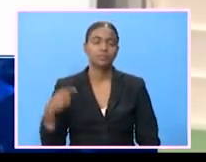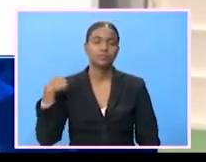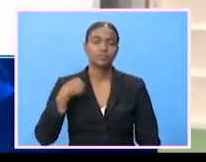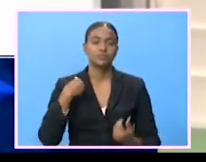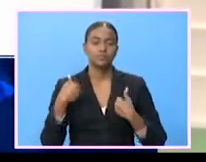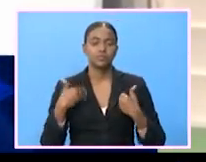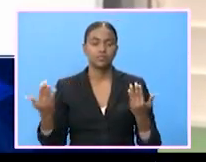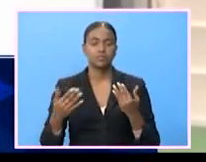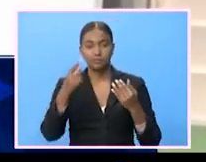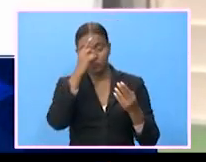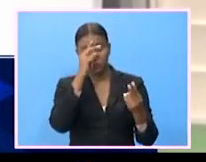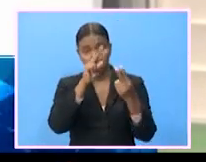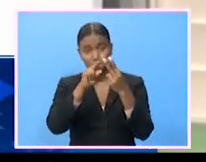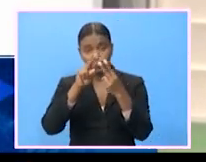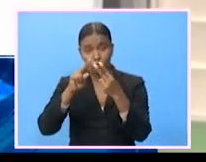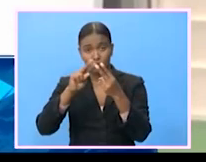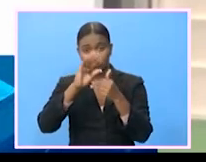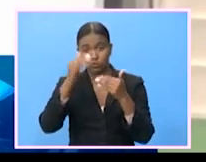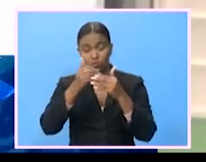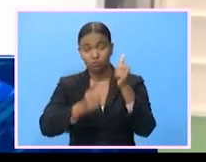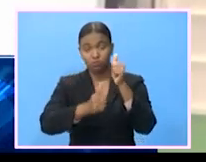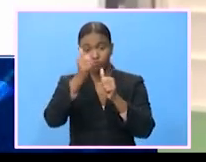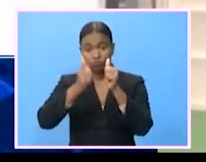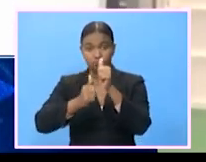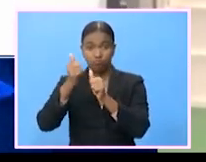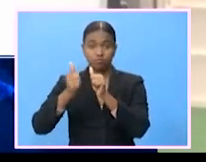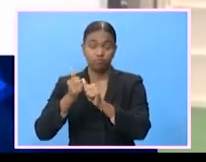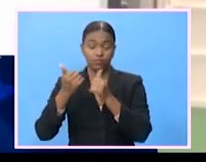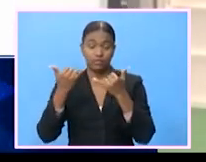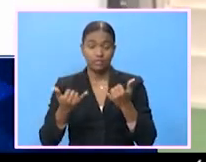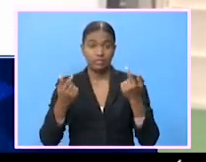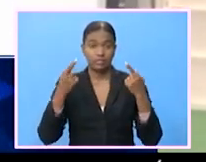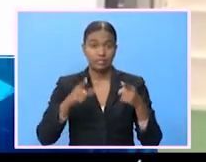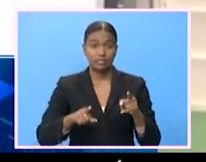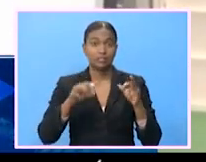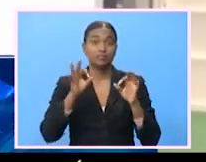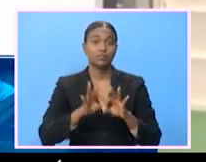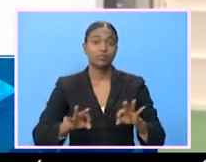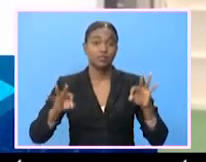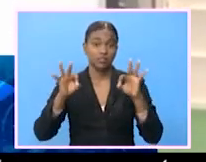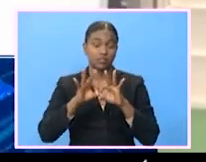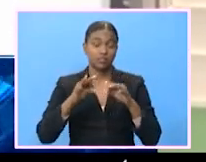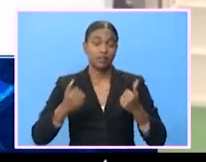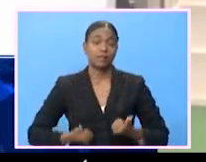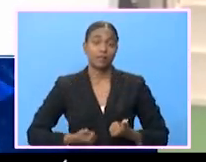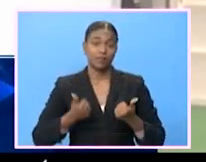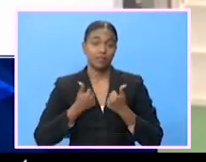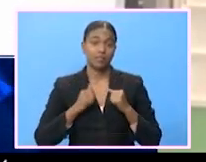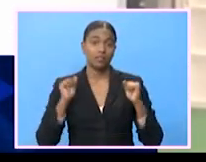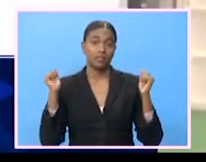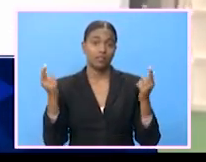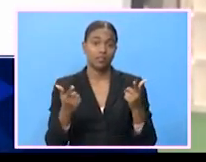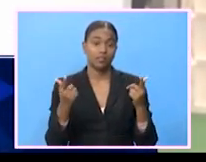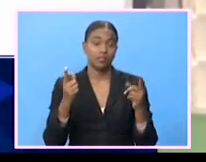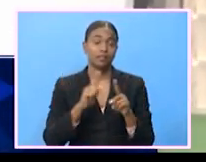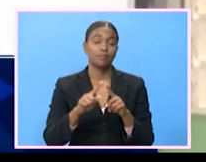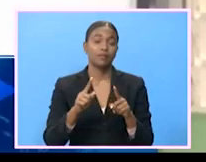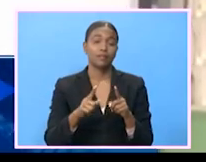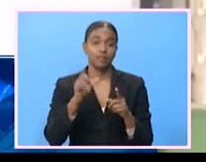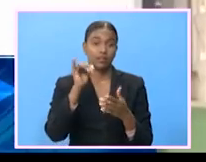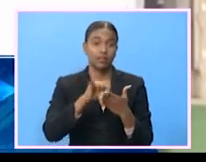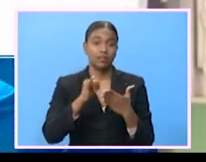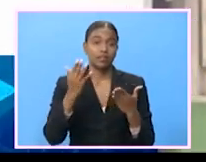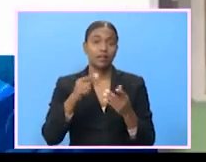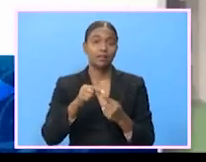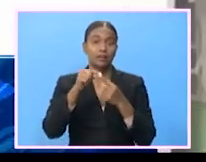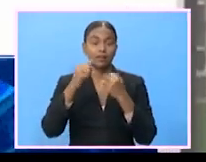logros del nivel inicial. Esta es una ocasión trascendental en la vida de todos, pero en especial en la